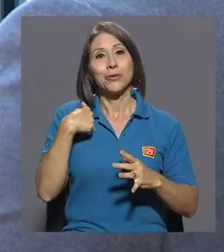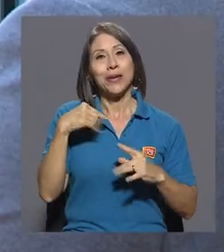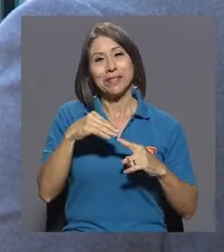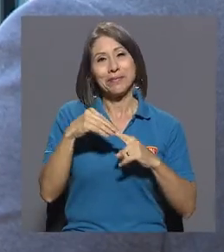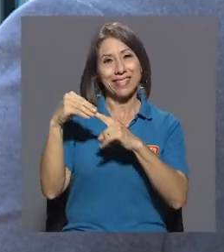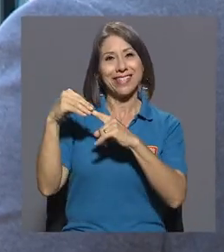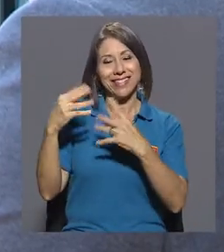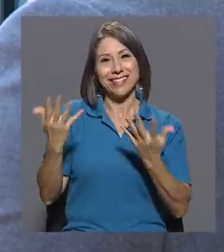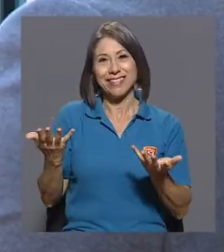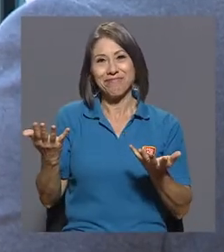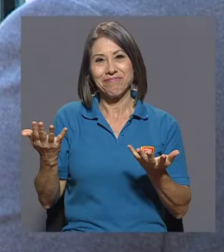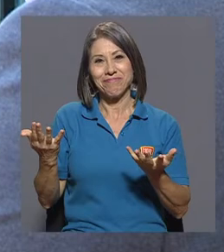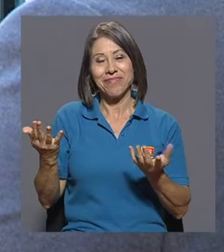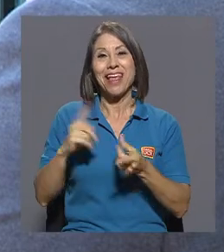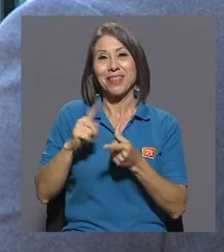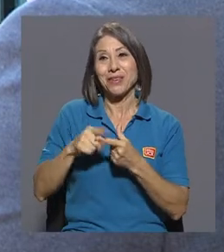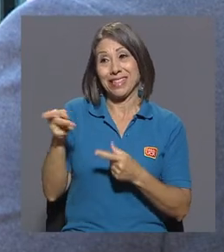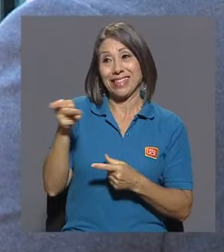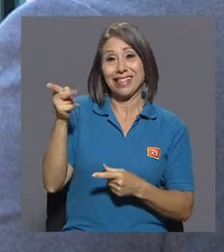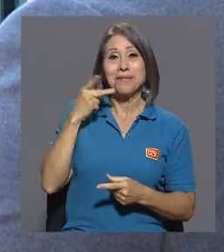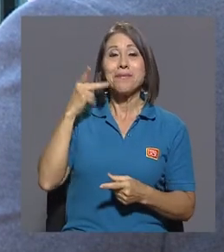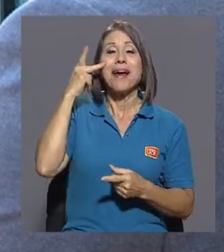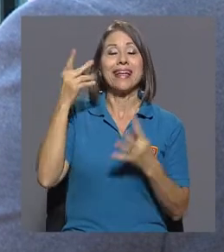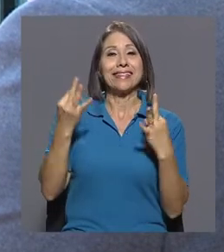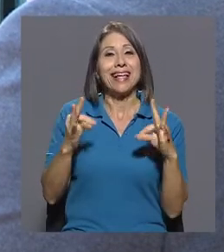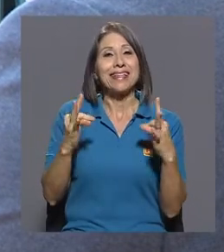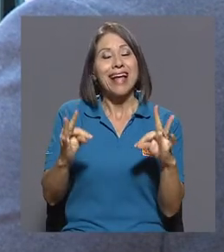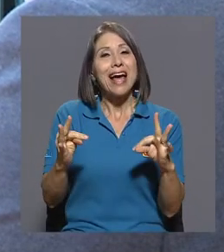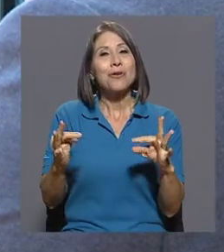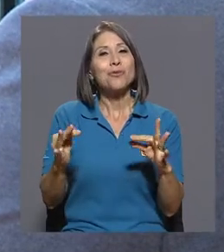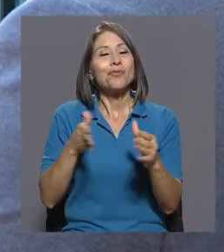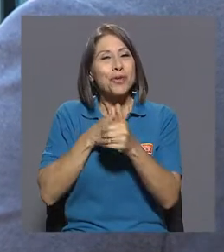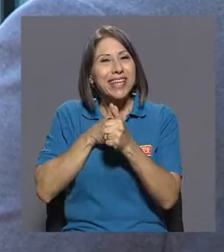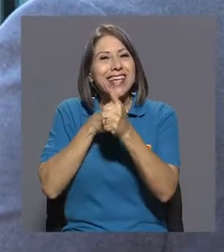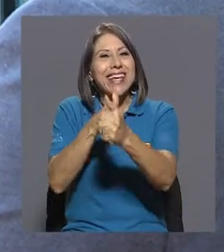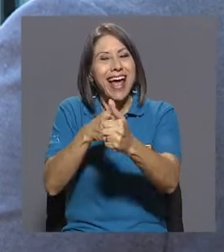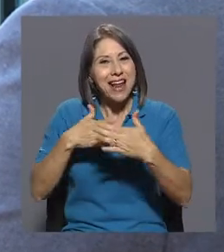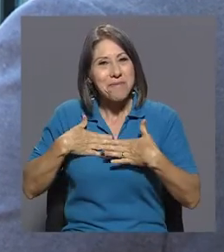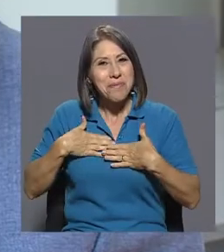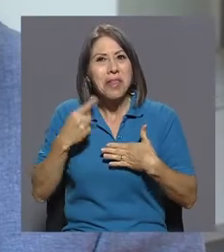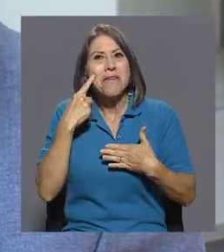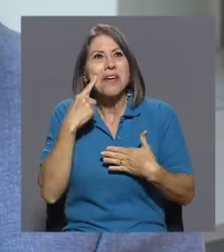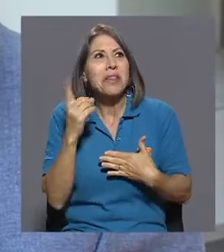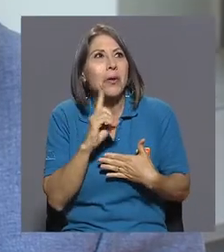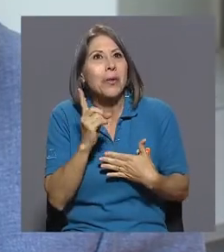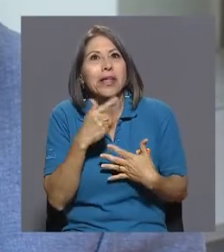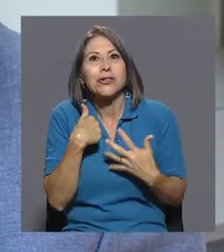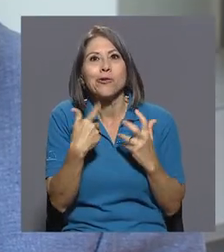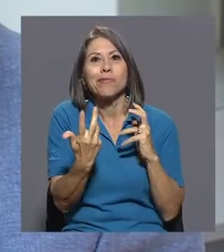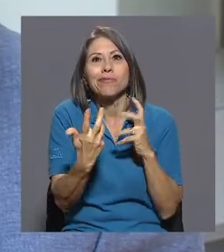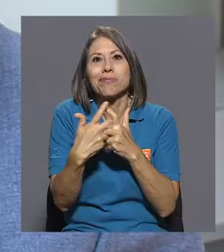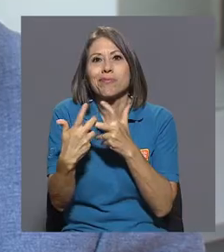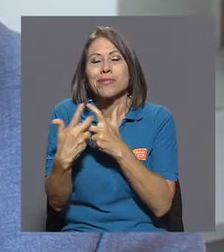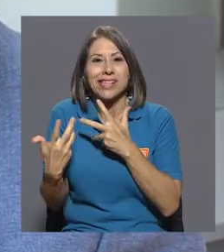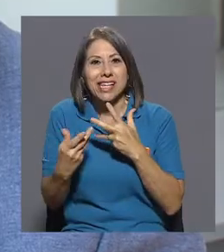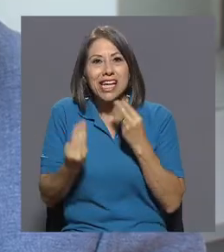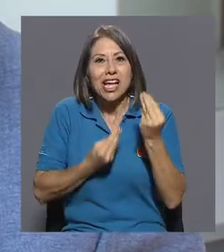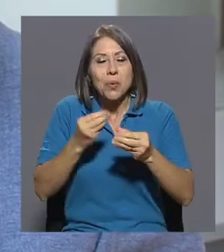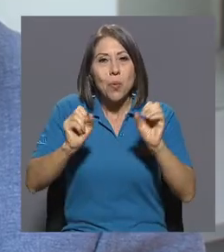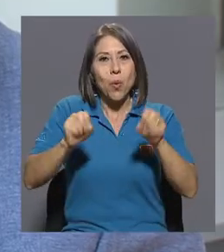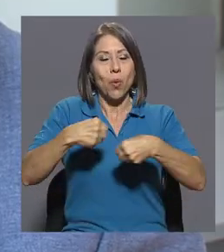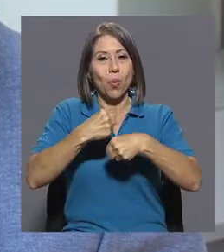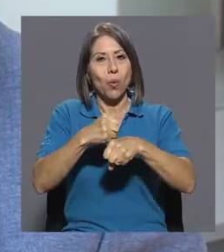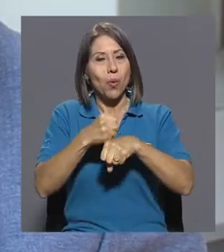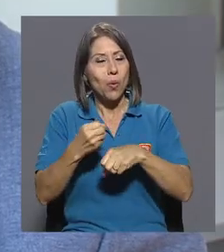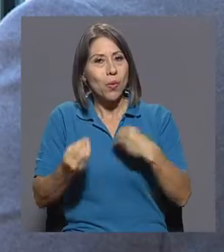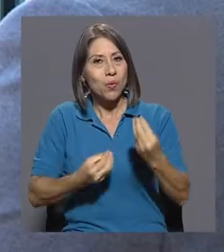entonces ellos trataron como de alguna forma guiarme y ver a dónde yo caía y qué podía hacer y lo